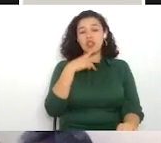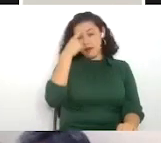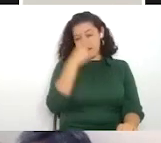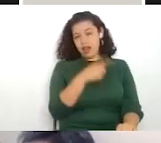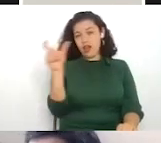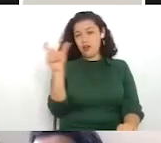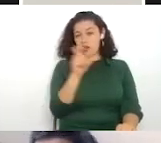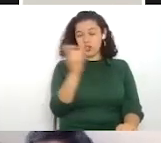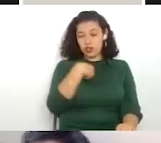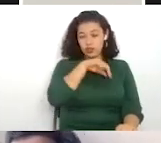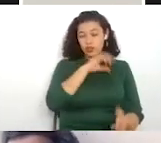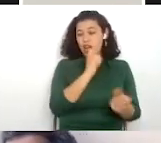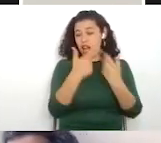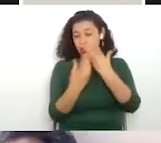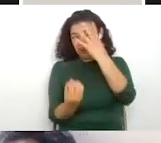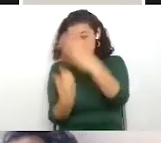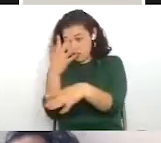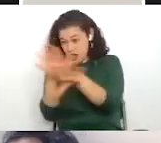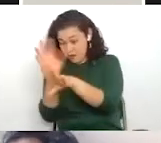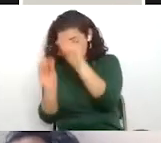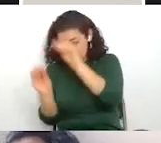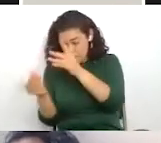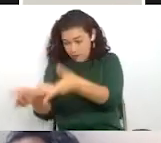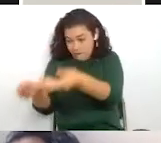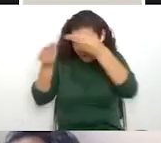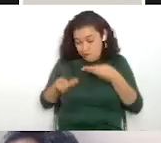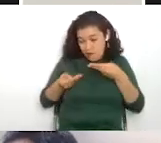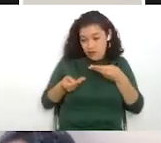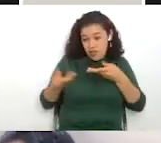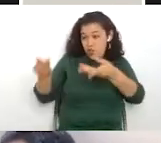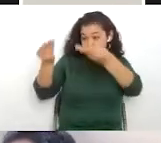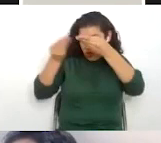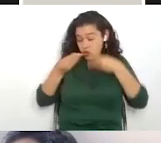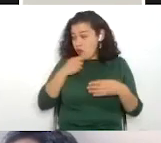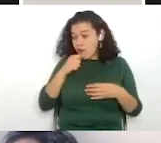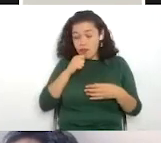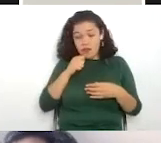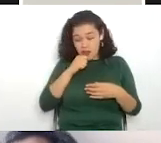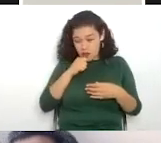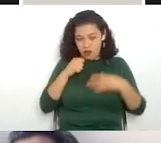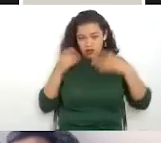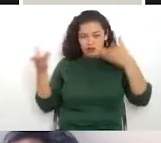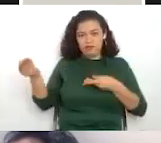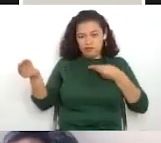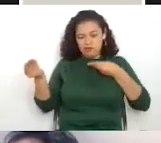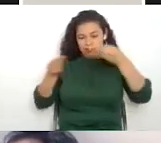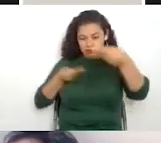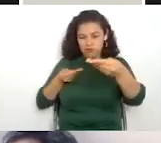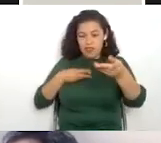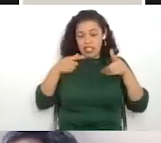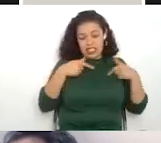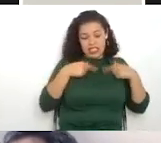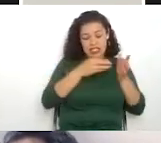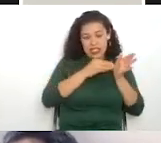hemos actualizado el documento, ¿no? Entonces, mientras no se actualice, pues ese debería de seguir siendo el vigente. Es